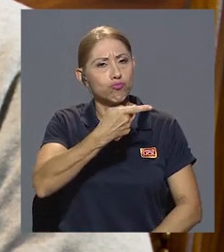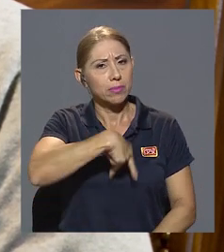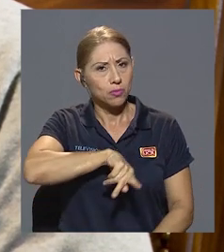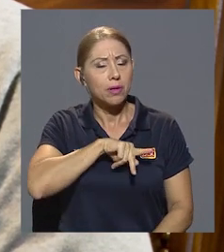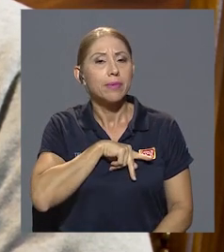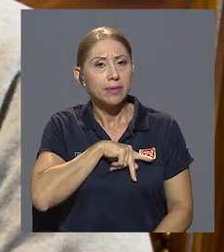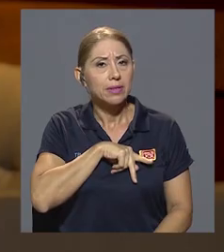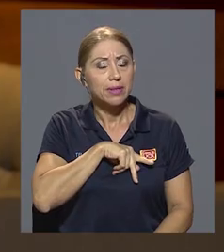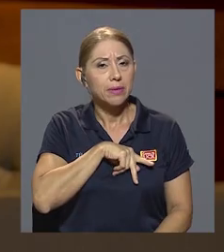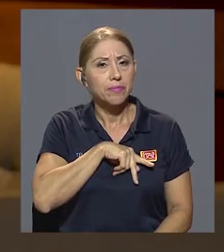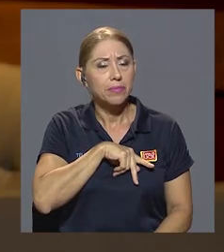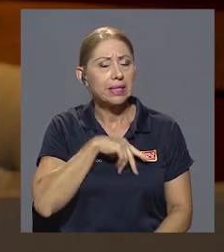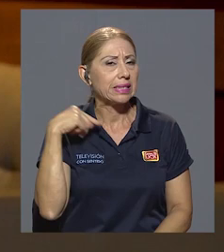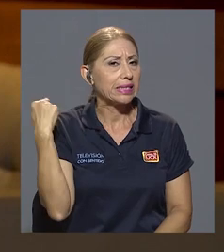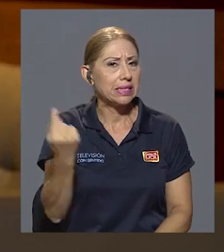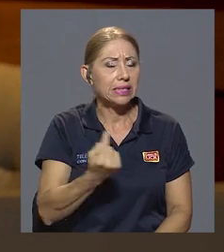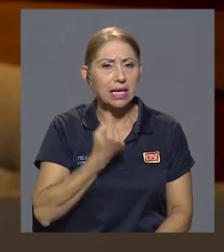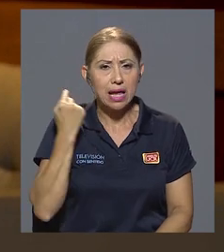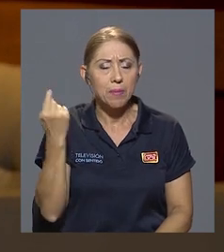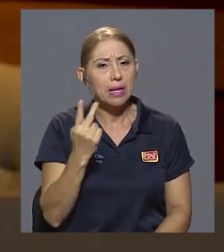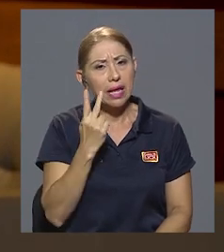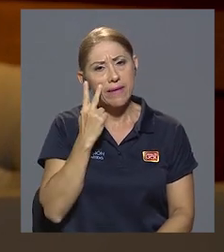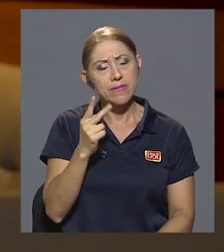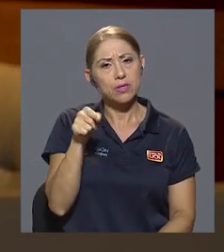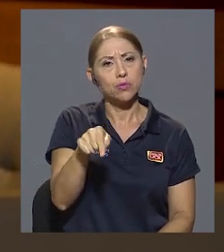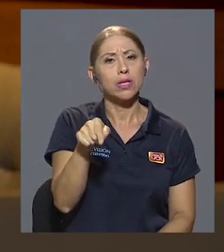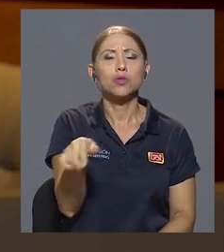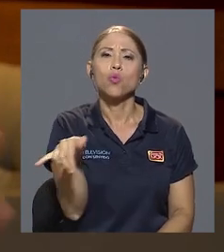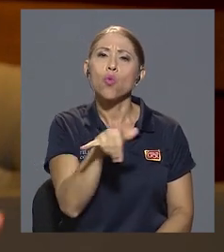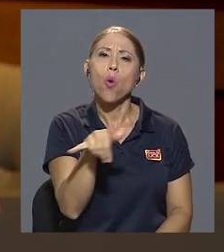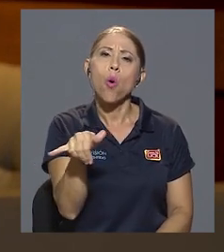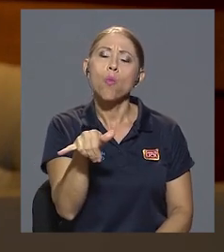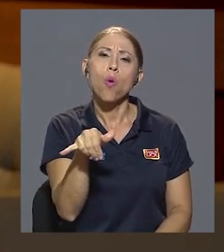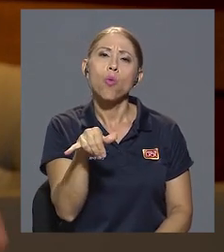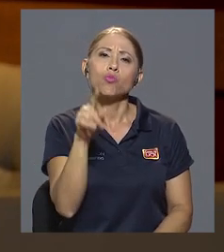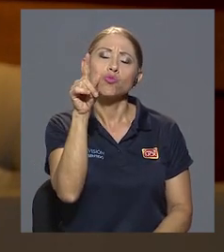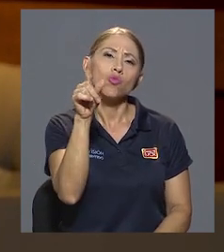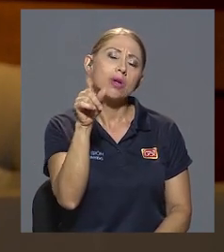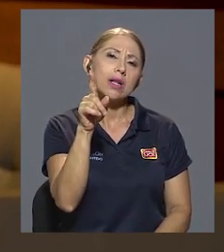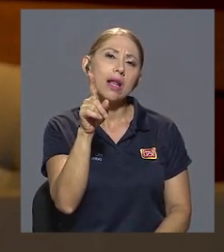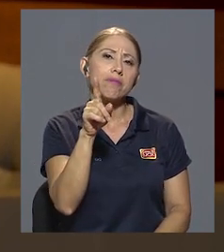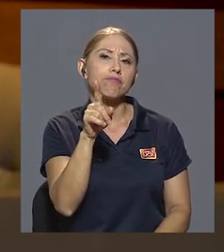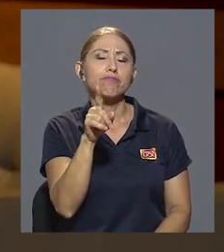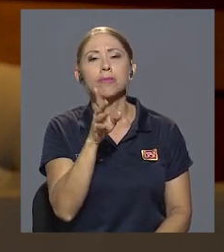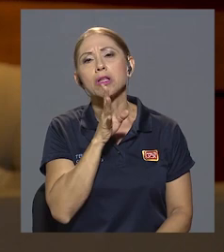personalmente lo he visto siempre como una denominación incluso como un discurso